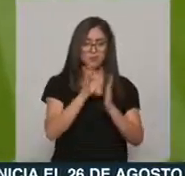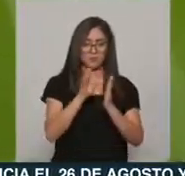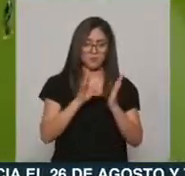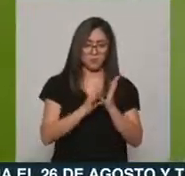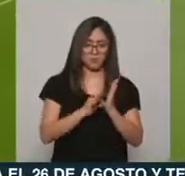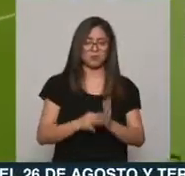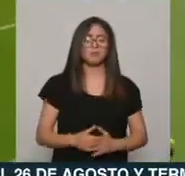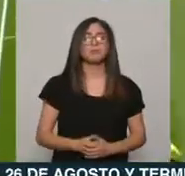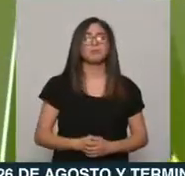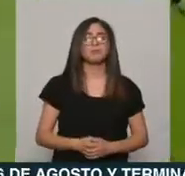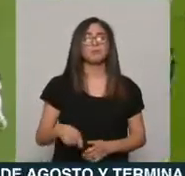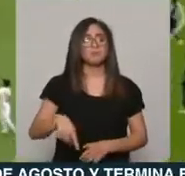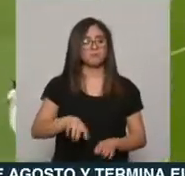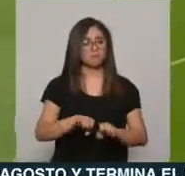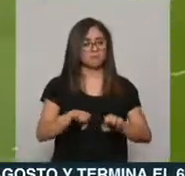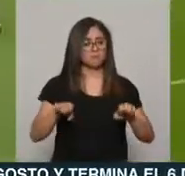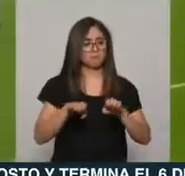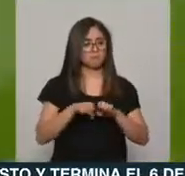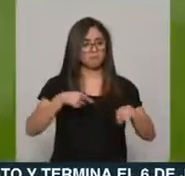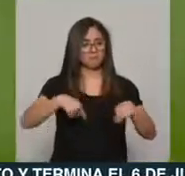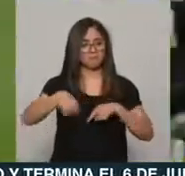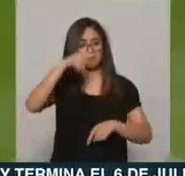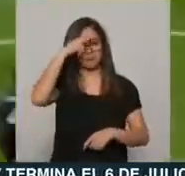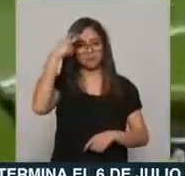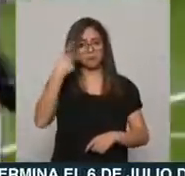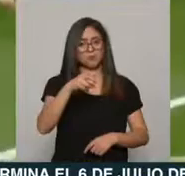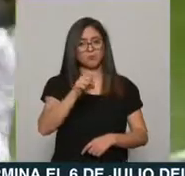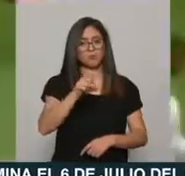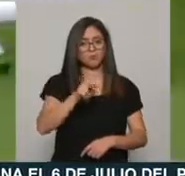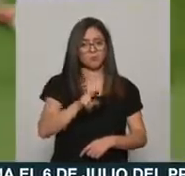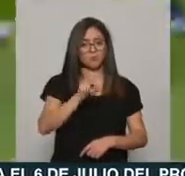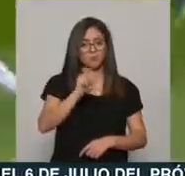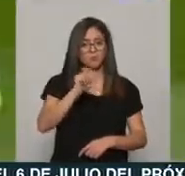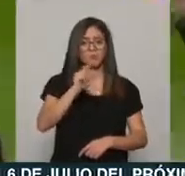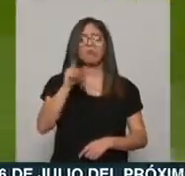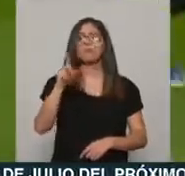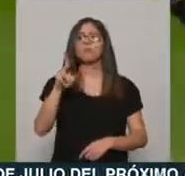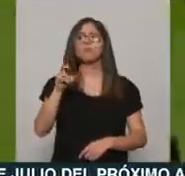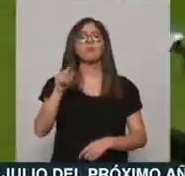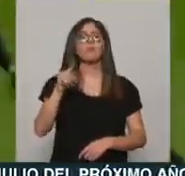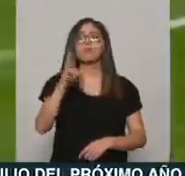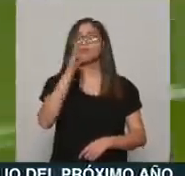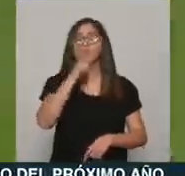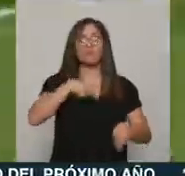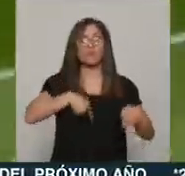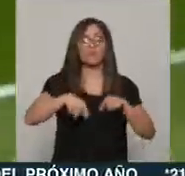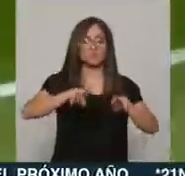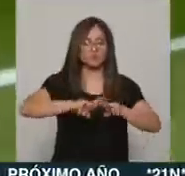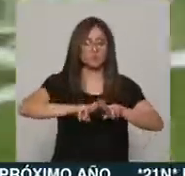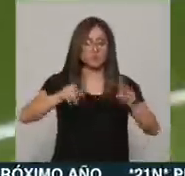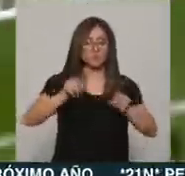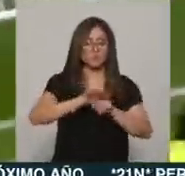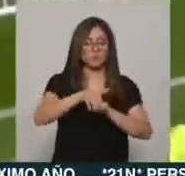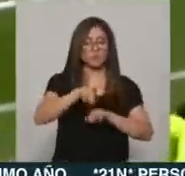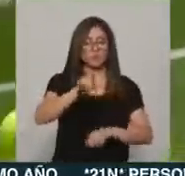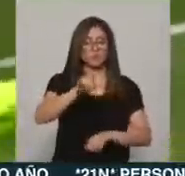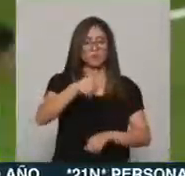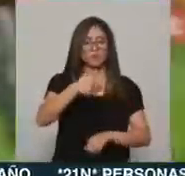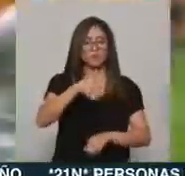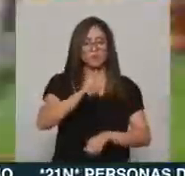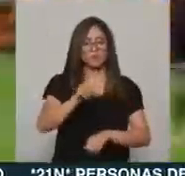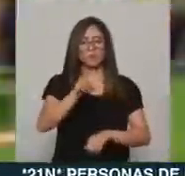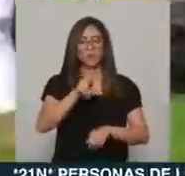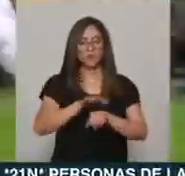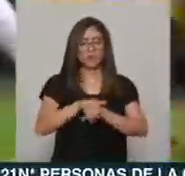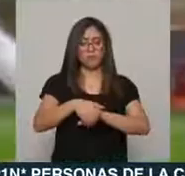La selección mexicana sub-20 no contará más con el mediocampista Roberto Meraz, quien sufrió una rotura completa del ligamento cruzado anterior de la rodilla derecha,